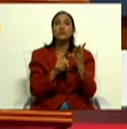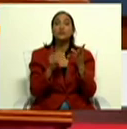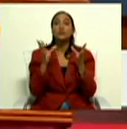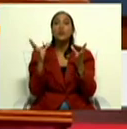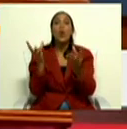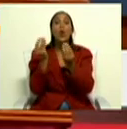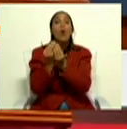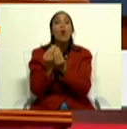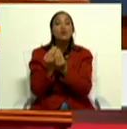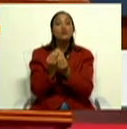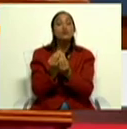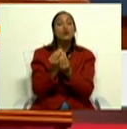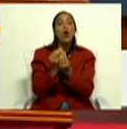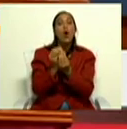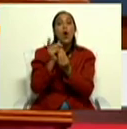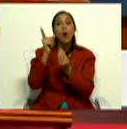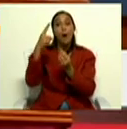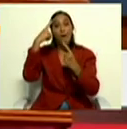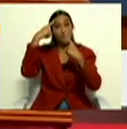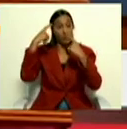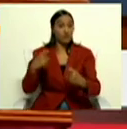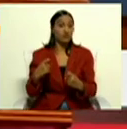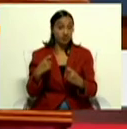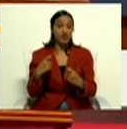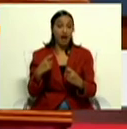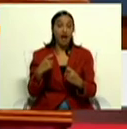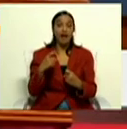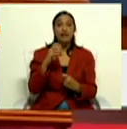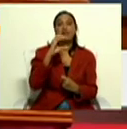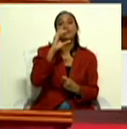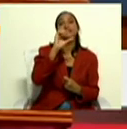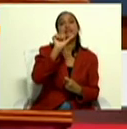privada Silvercorp, que la tenía Grudó.